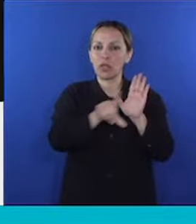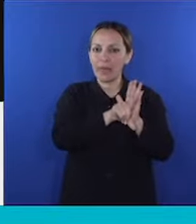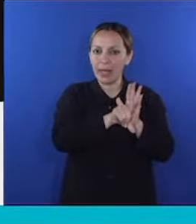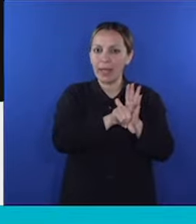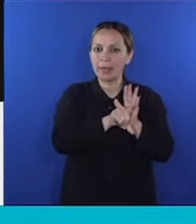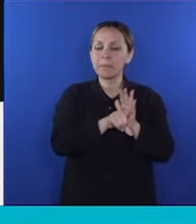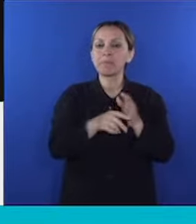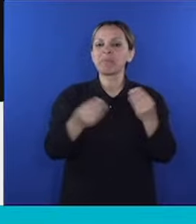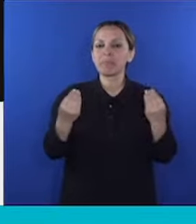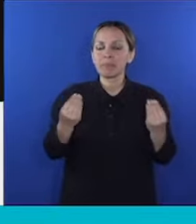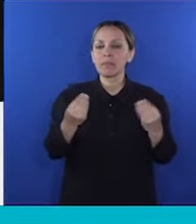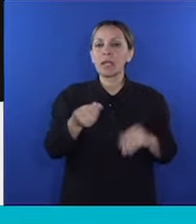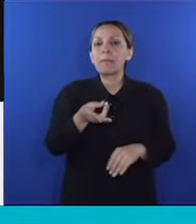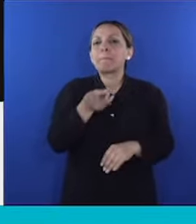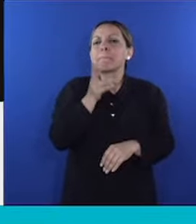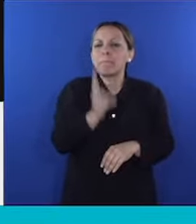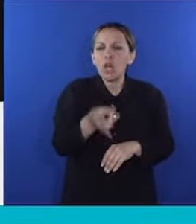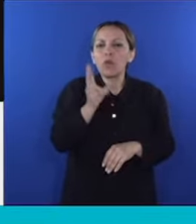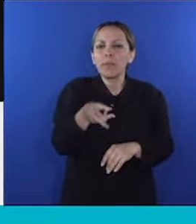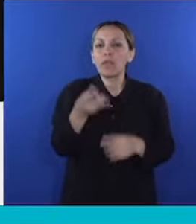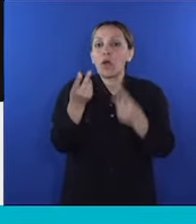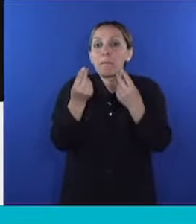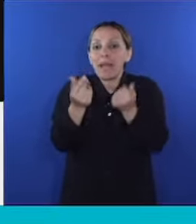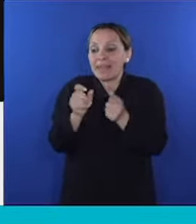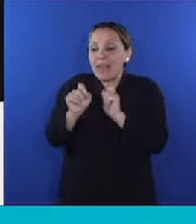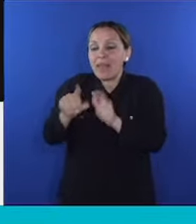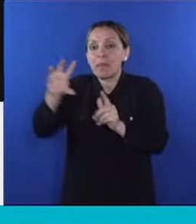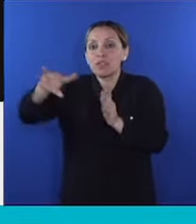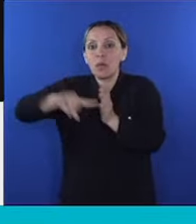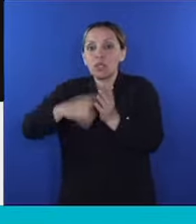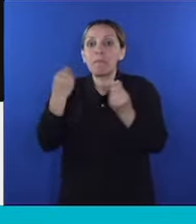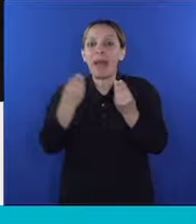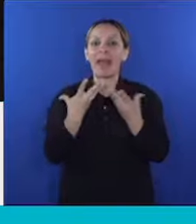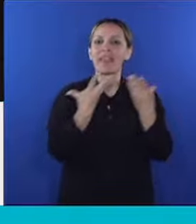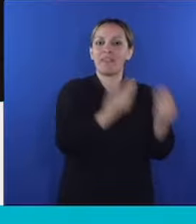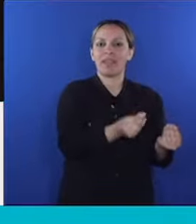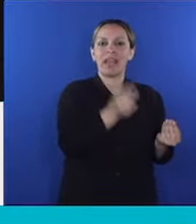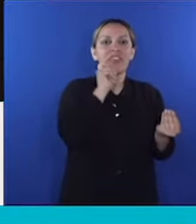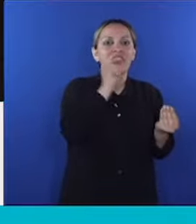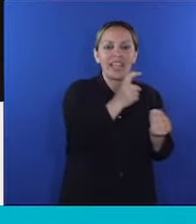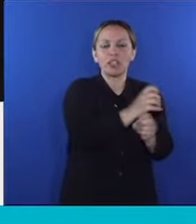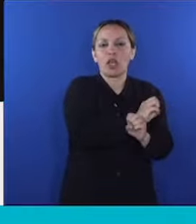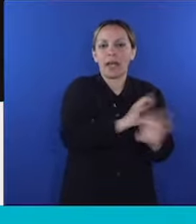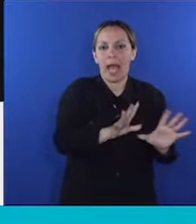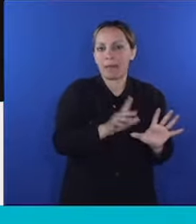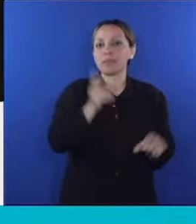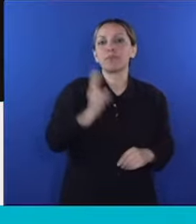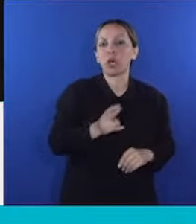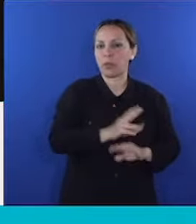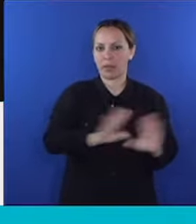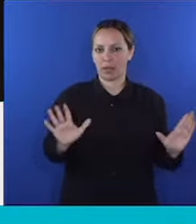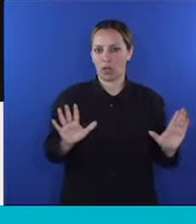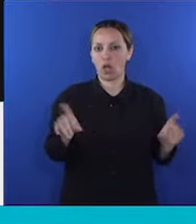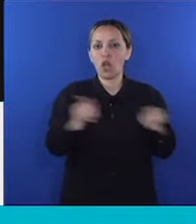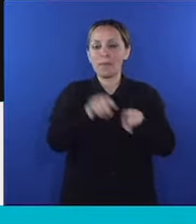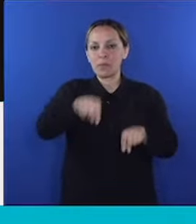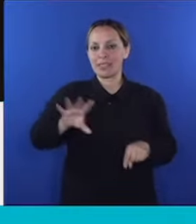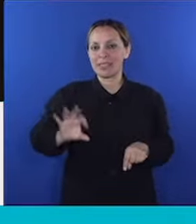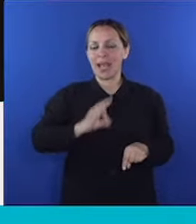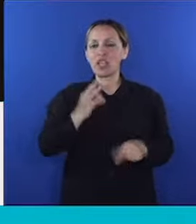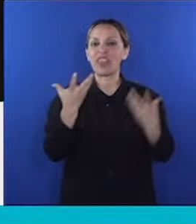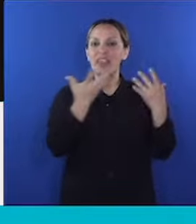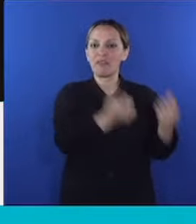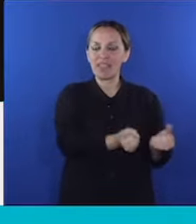que se Use los recursos de la provincia de Buenos Aires para defender delitos graves como fue este año la defensa de los